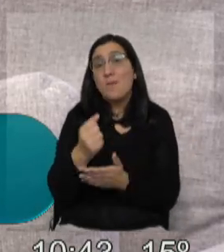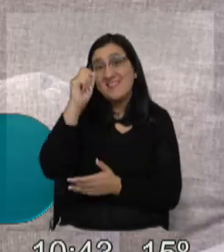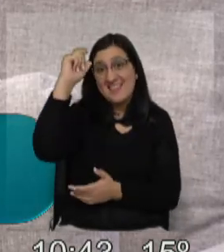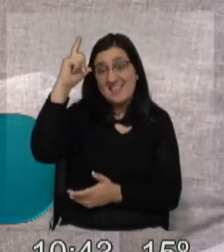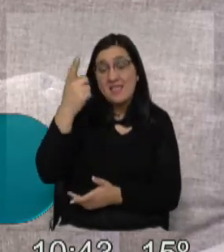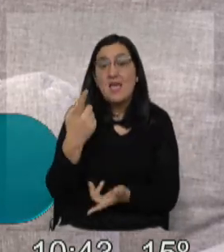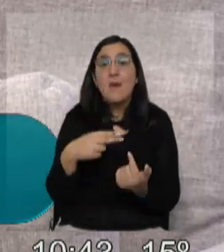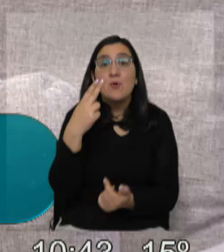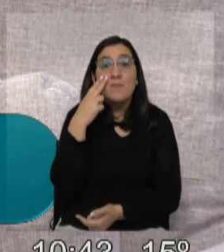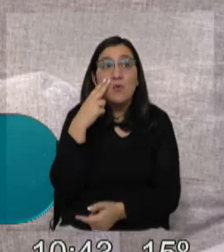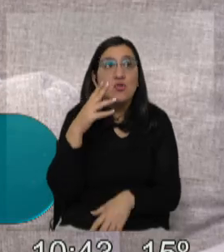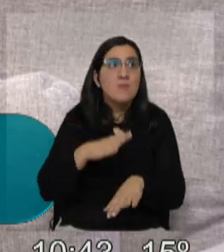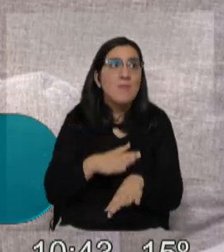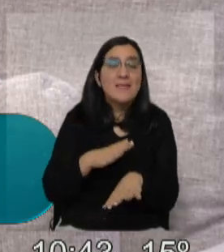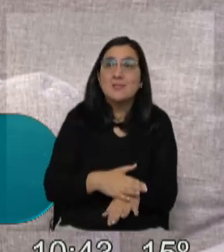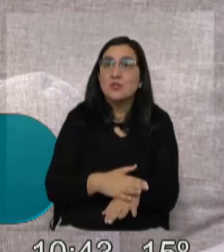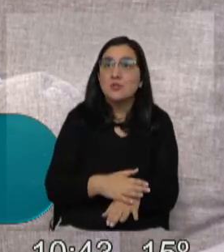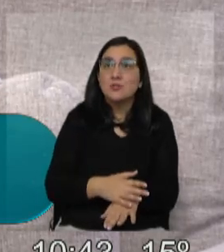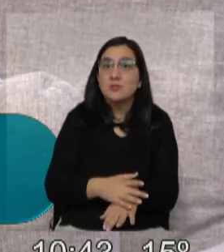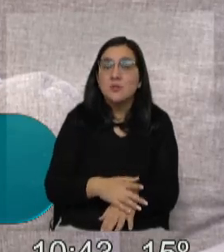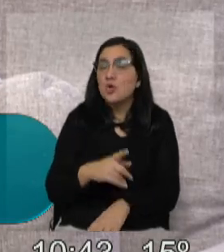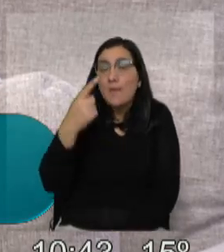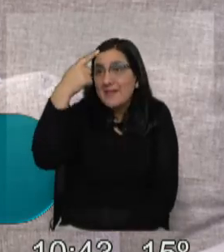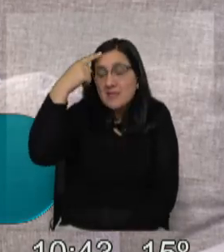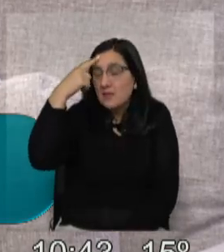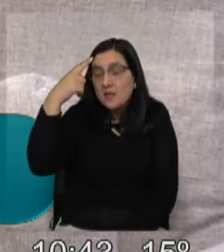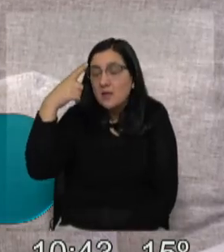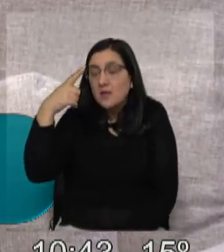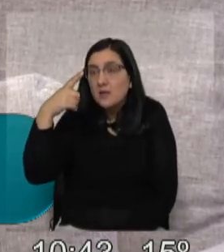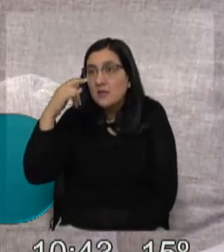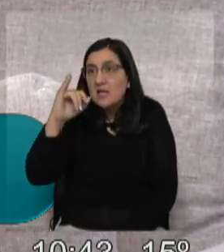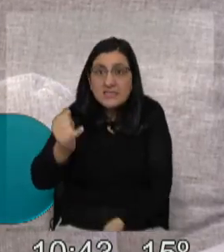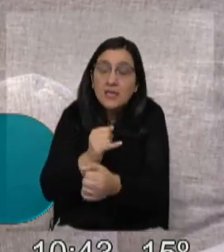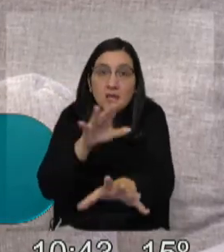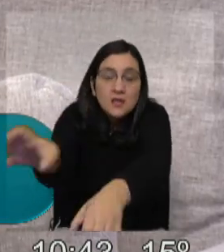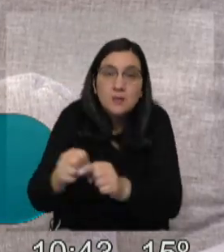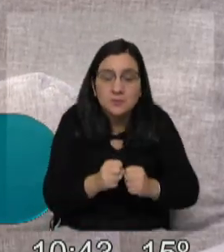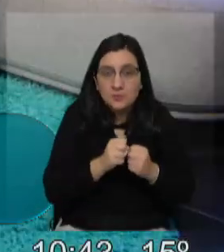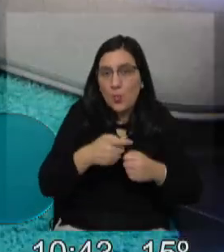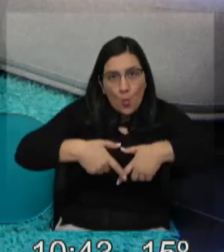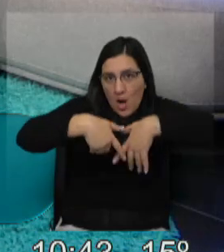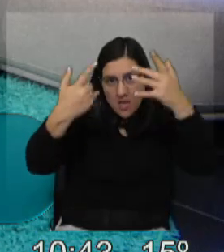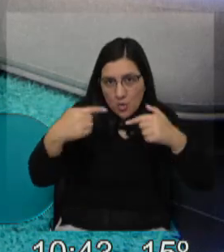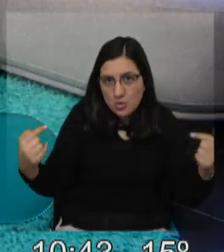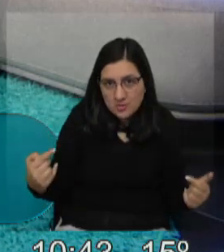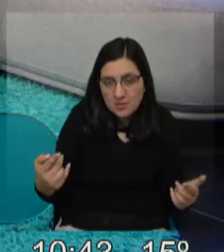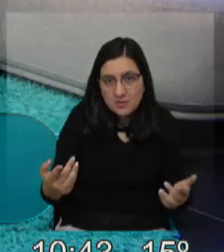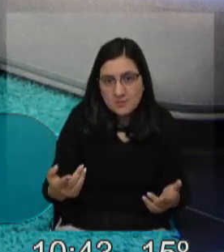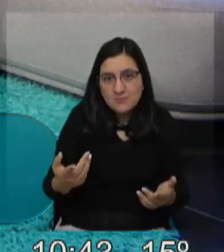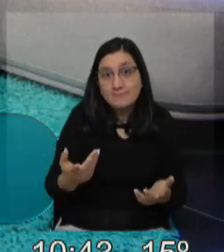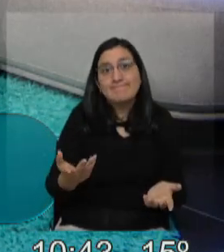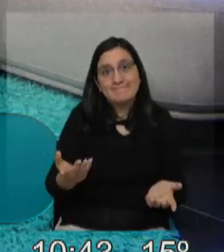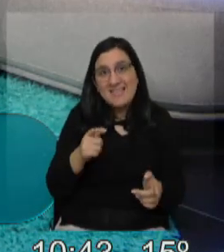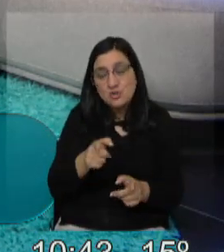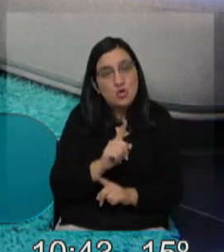es cuando vos en el momento no hiciste el razonamiento y decís, bueno, te tengo que comprar una tercera cosa para eso, que me funcione la promo. Y ahí compras